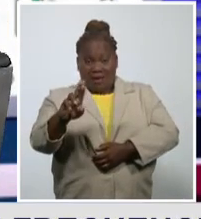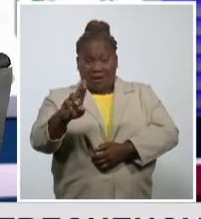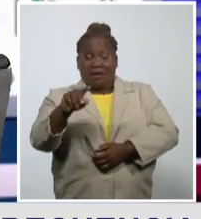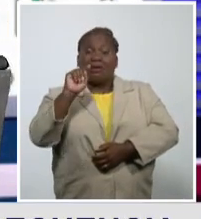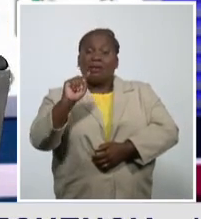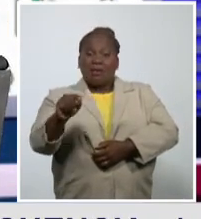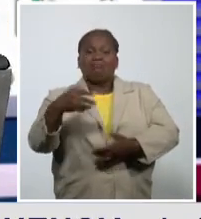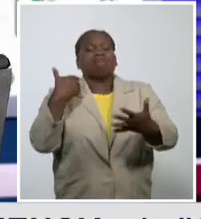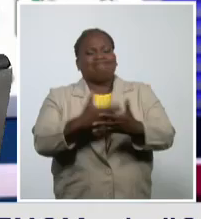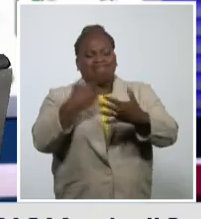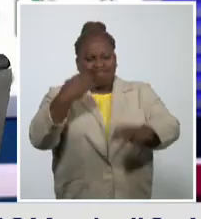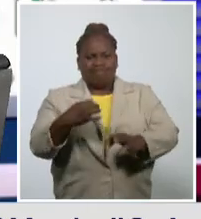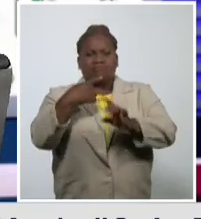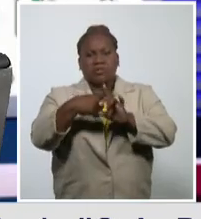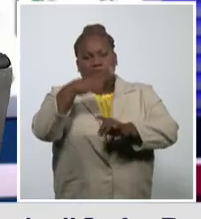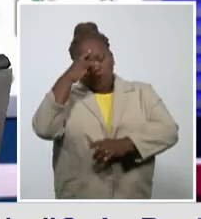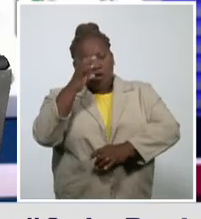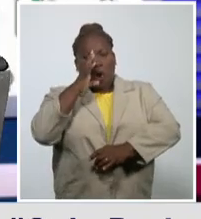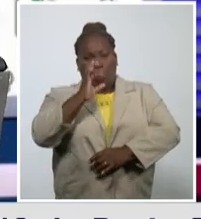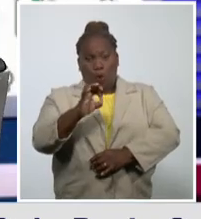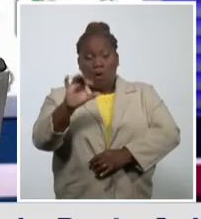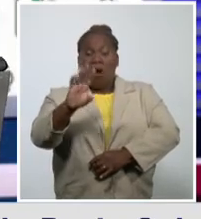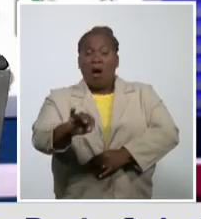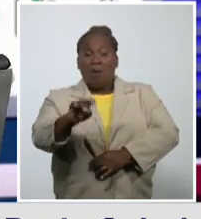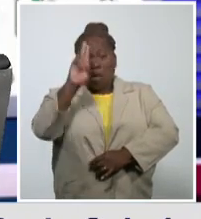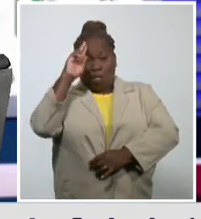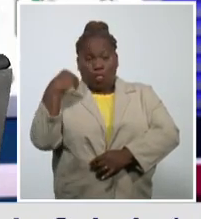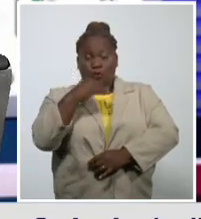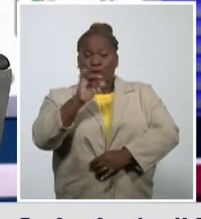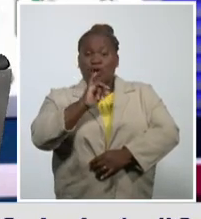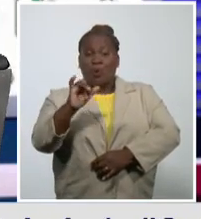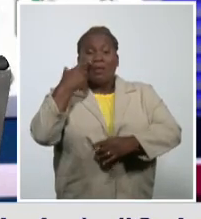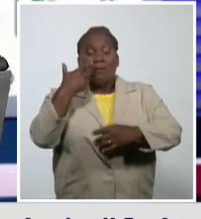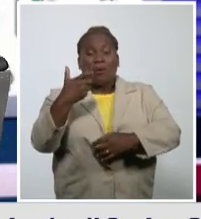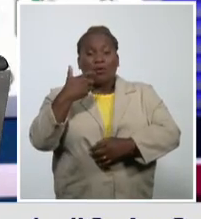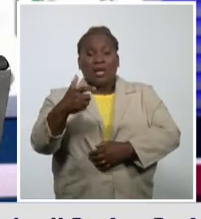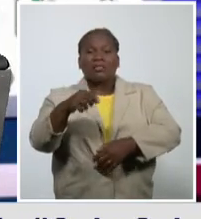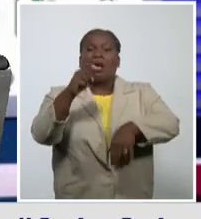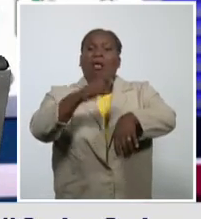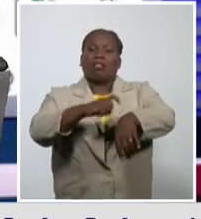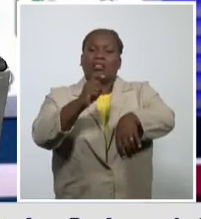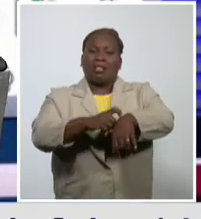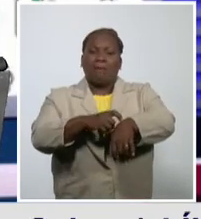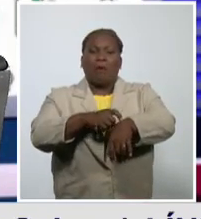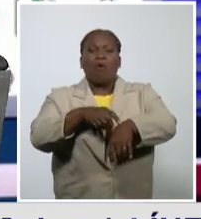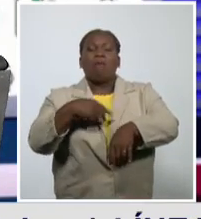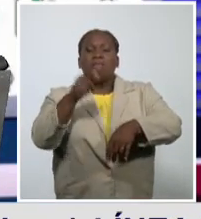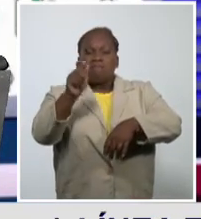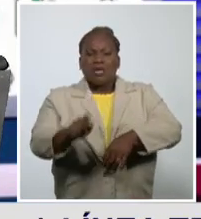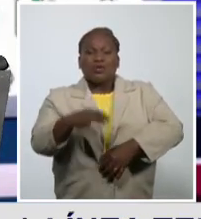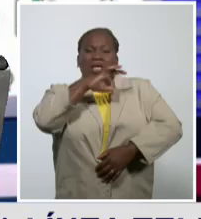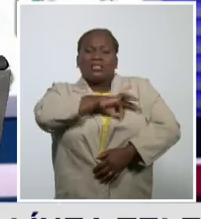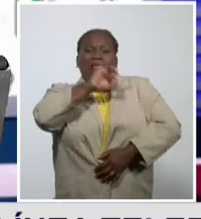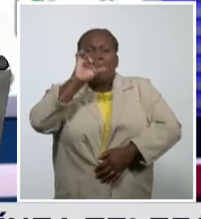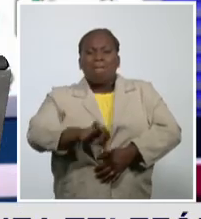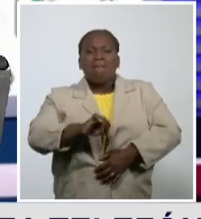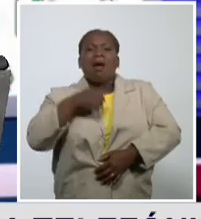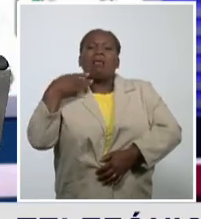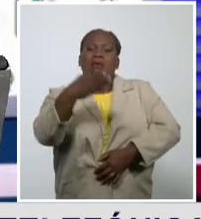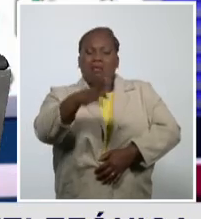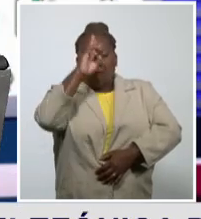enfermedad, y también habló de la importancia del pesquisaje y de la detección a tiempo de los casos con la COVID-19 en